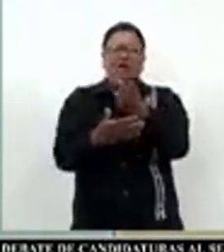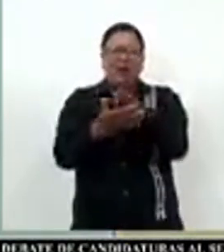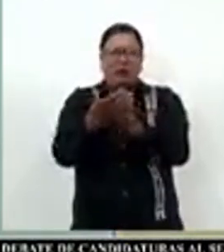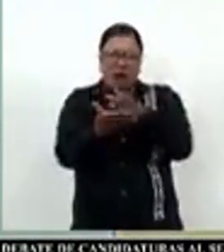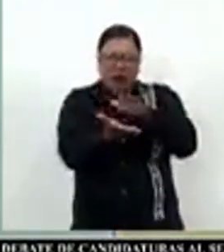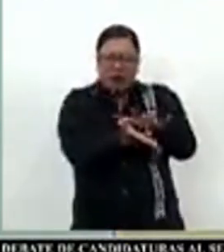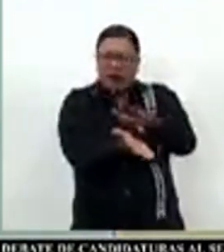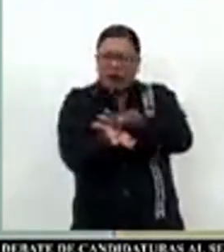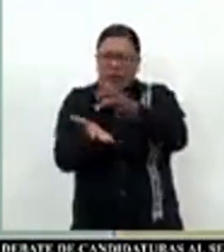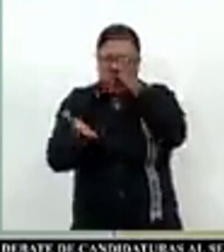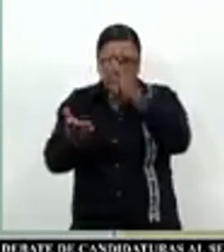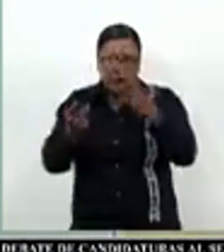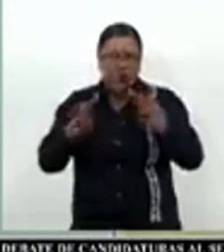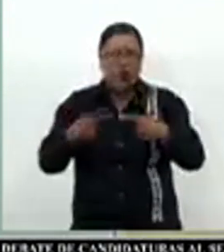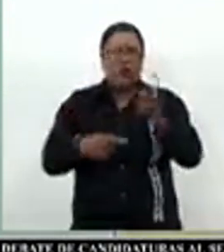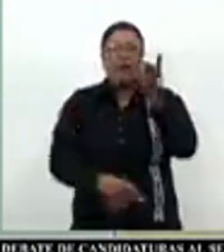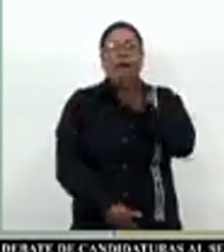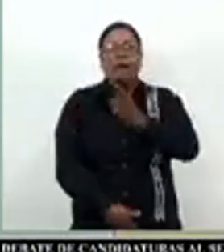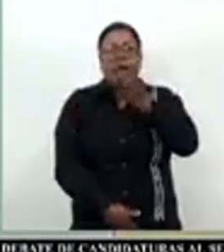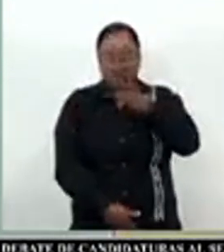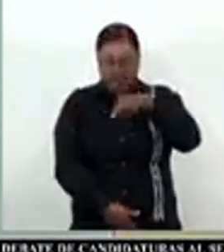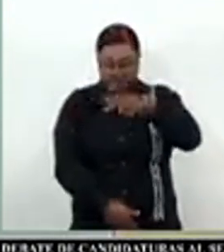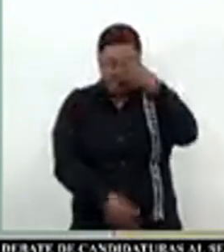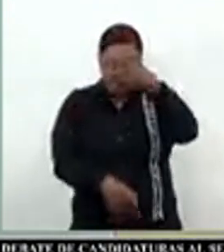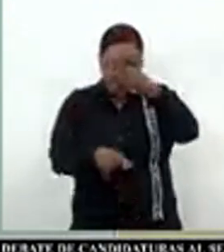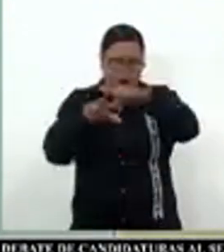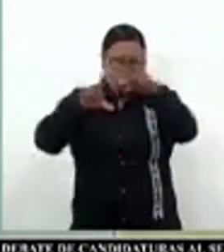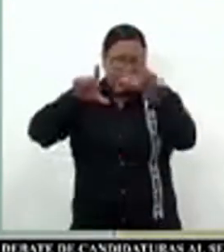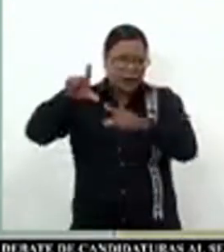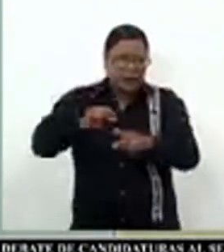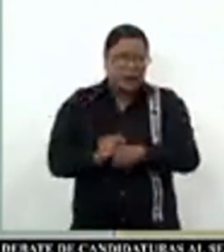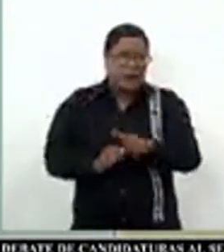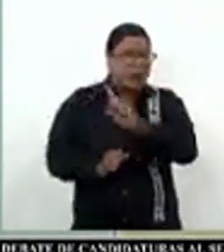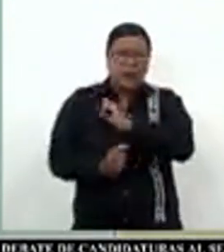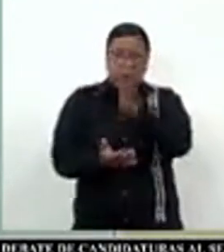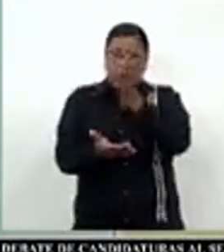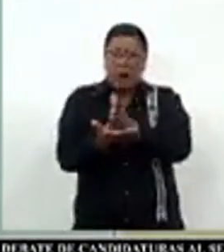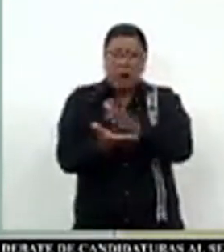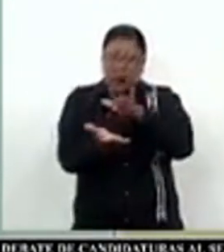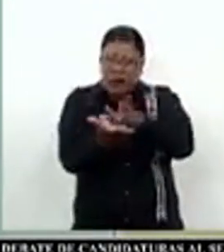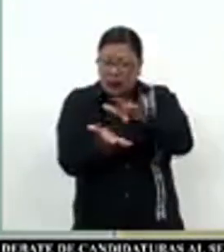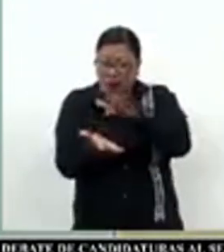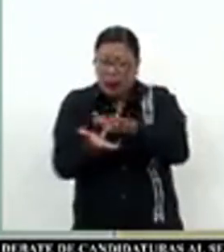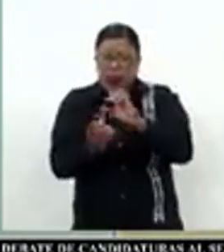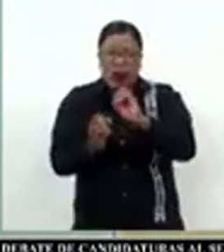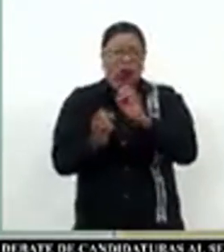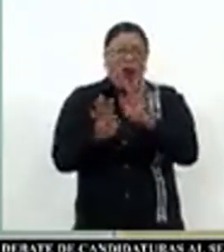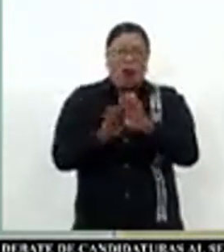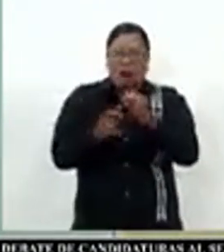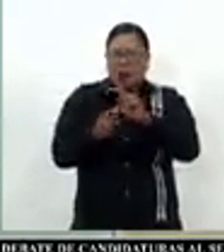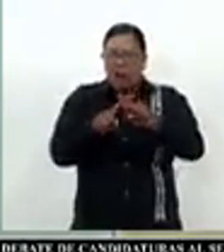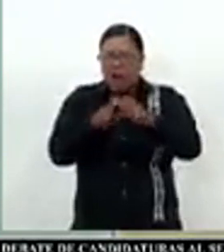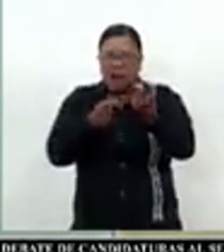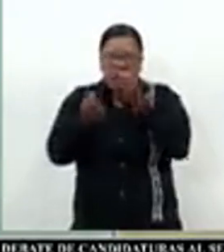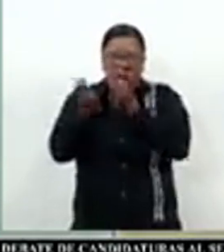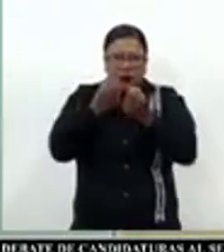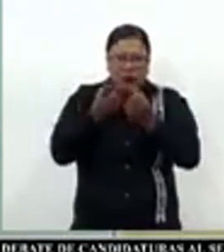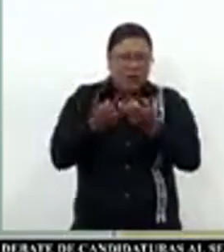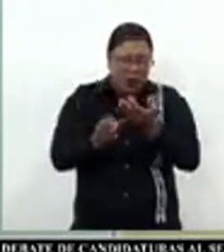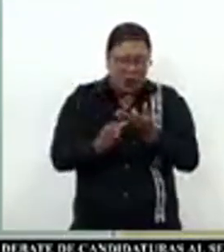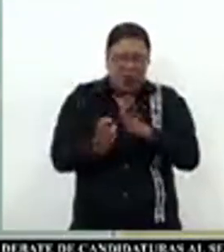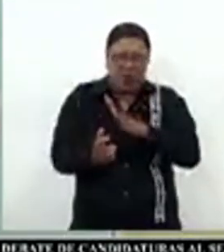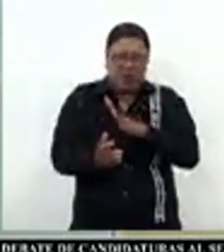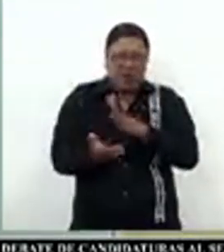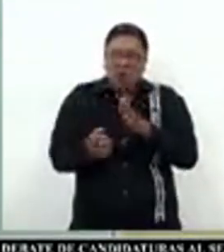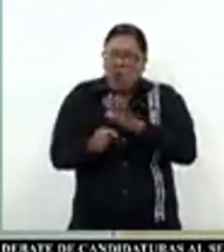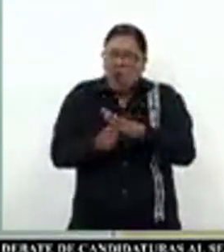apoyos a personas con diabetes en México. No basta con los apoyos o tratamientos actuales, que han mejorado, pero que aún